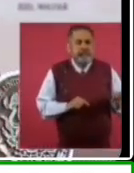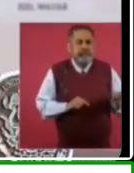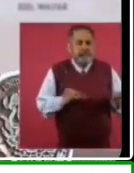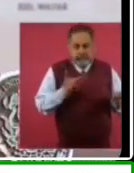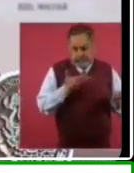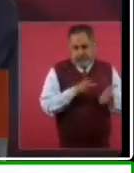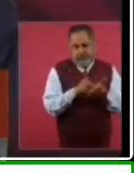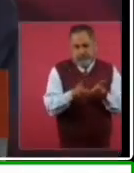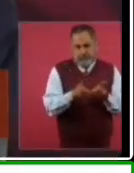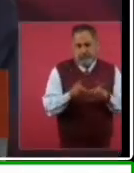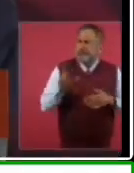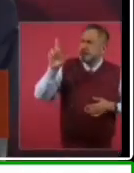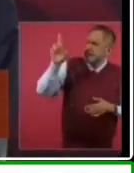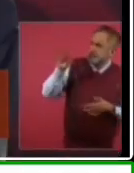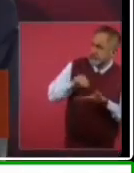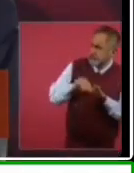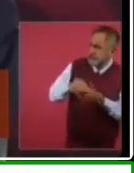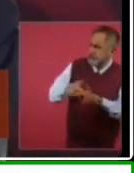derecho